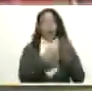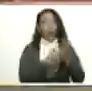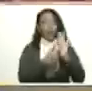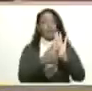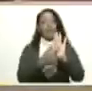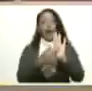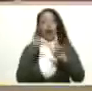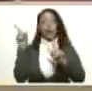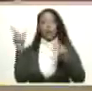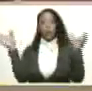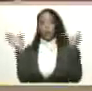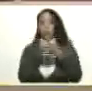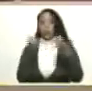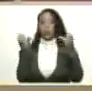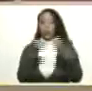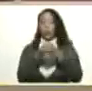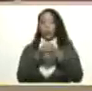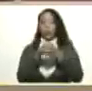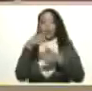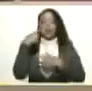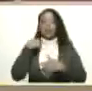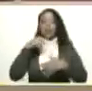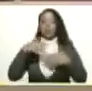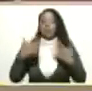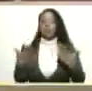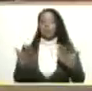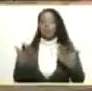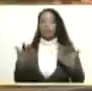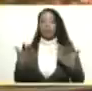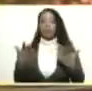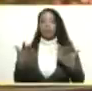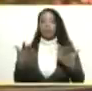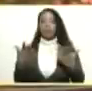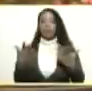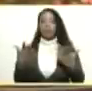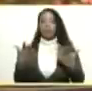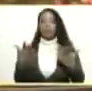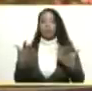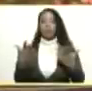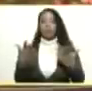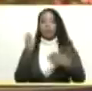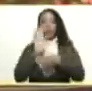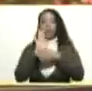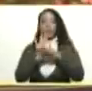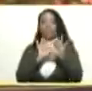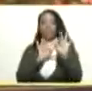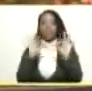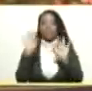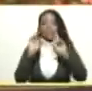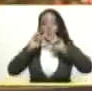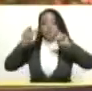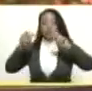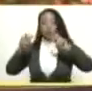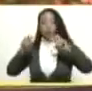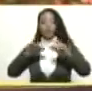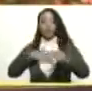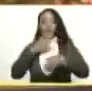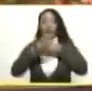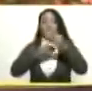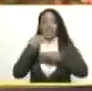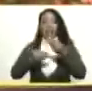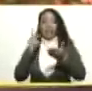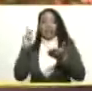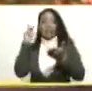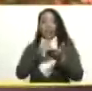de estas mafias y tener que guardar prudencia para que la investigación llegara a donde tuvo